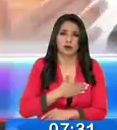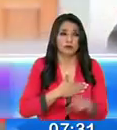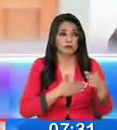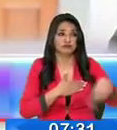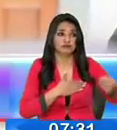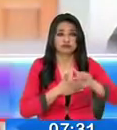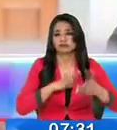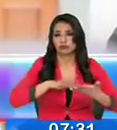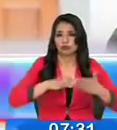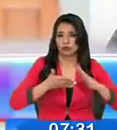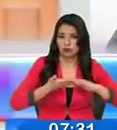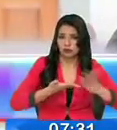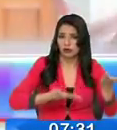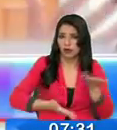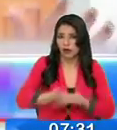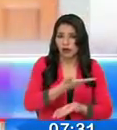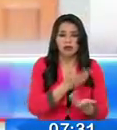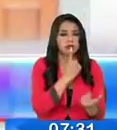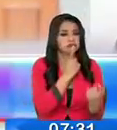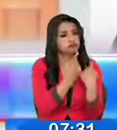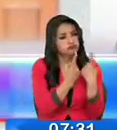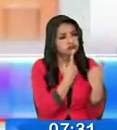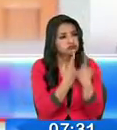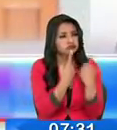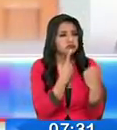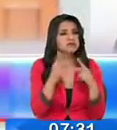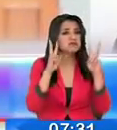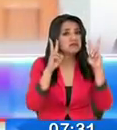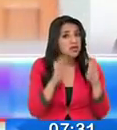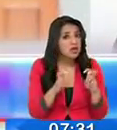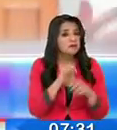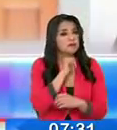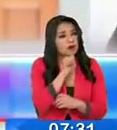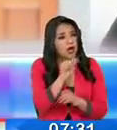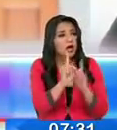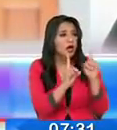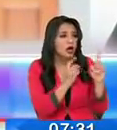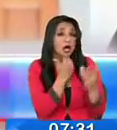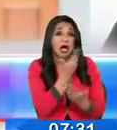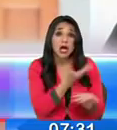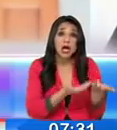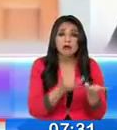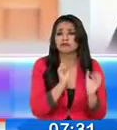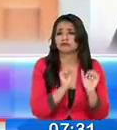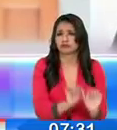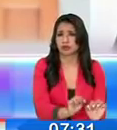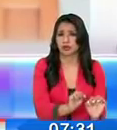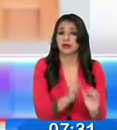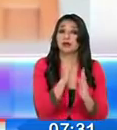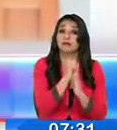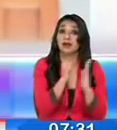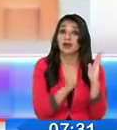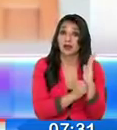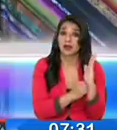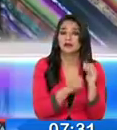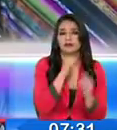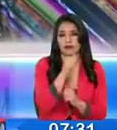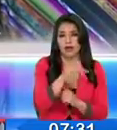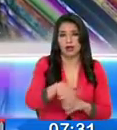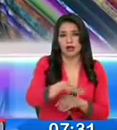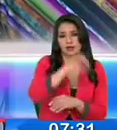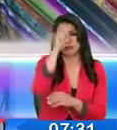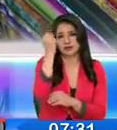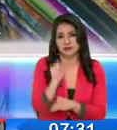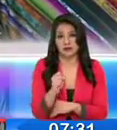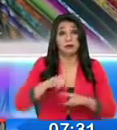estrechar lazos con las comunidades, saber cuáles son los temas pendientes. Tenemos una gran agenda que desarrollar en la Sierra Centro. Pero